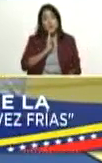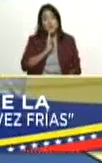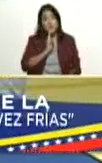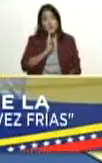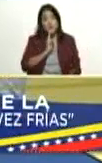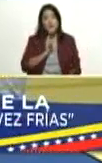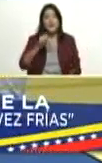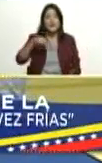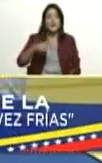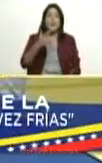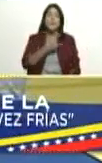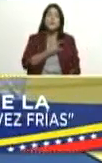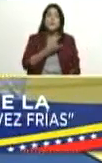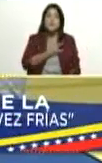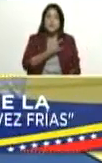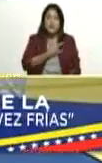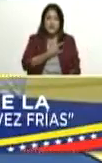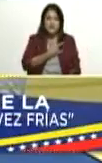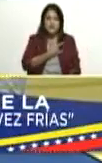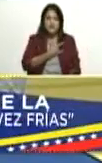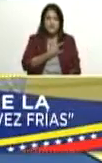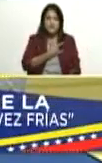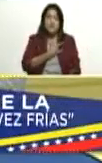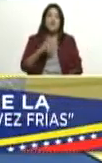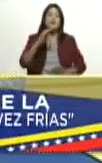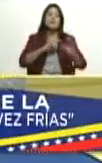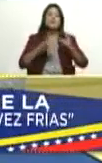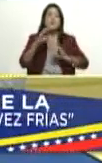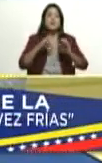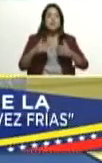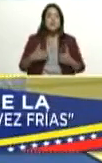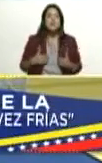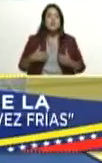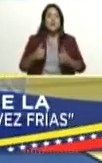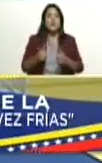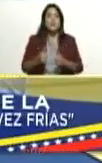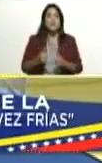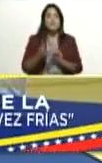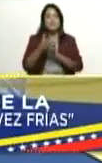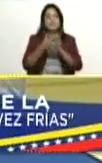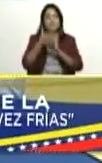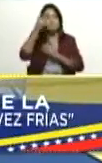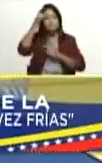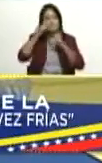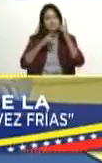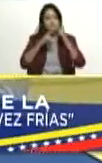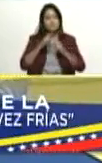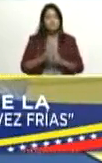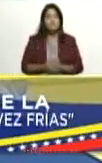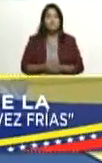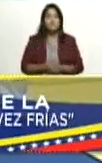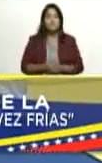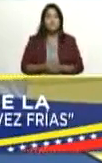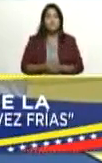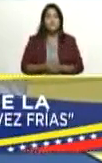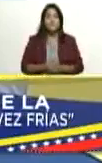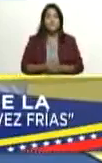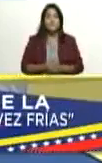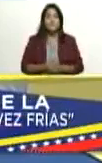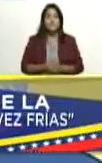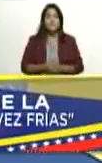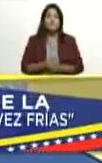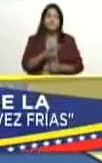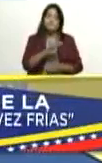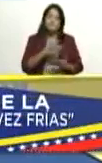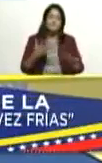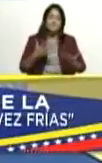casa de estudios, Universidad de las Ciencias de la Salud, Hugo Chávez Frías, que firme en su